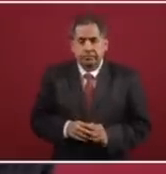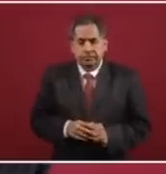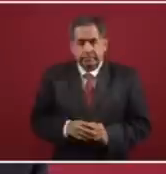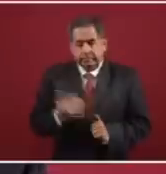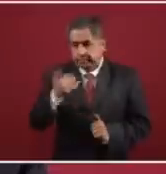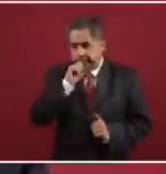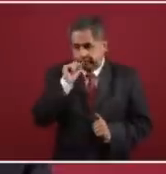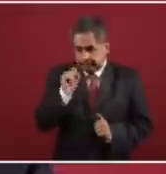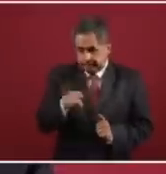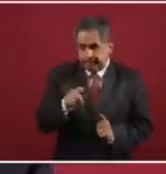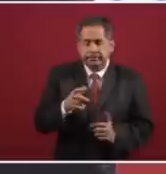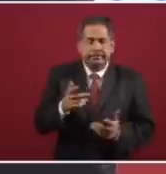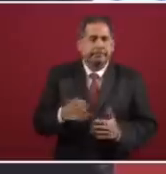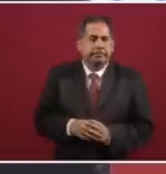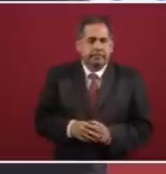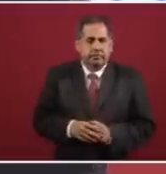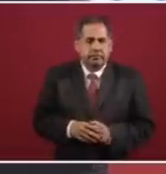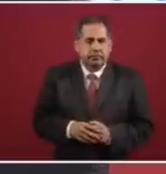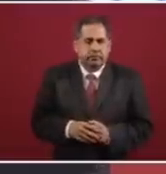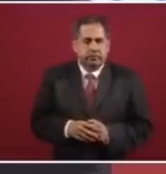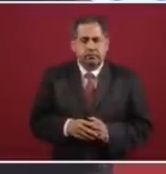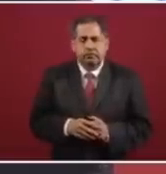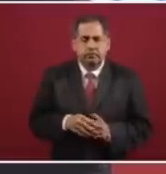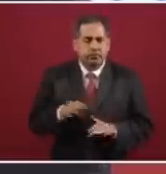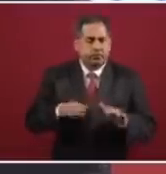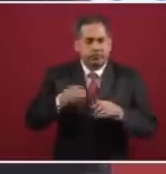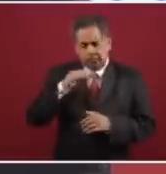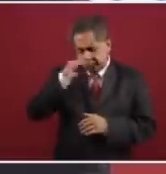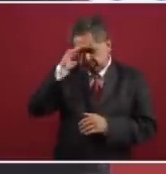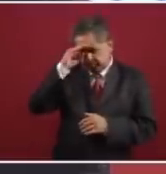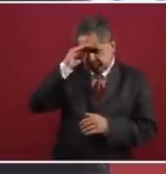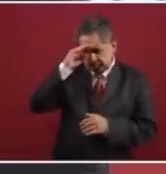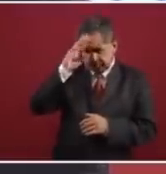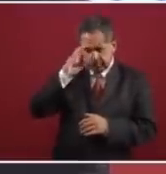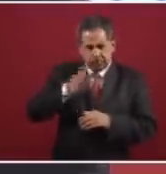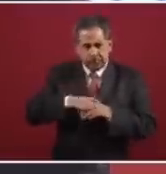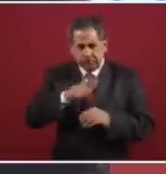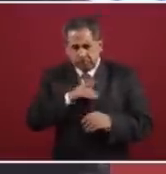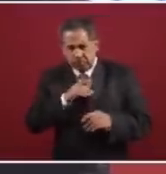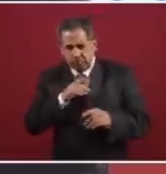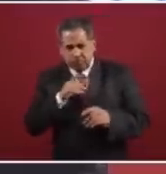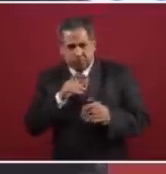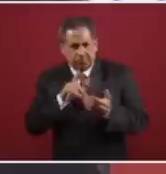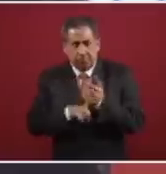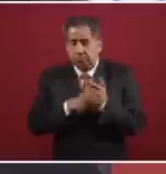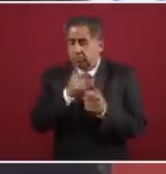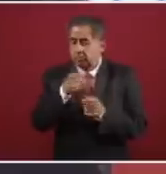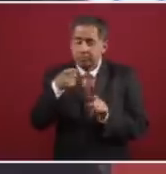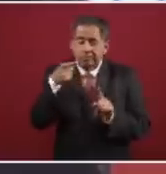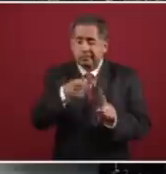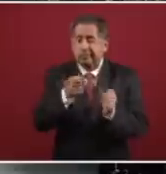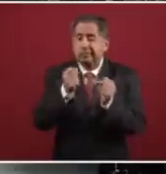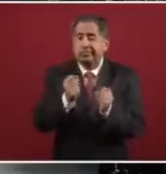y también lo que más me preocupa, la seguridad.